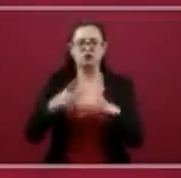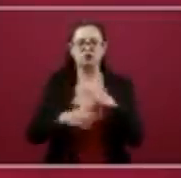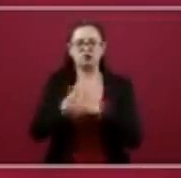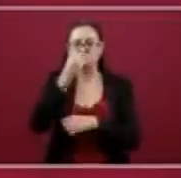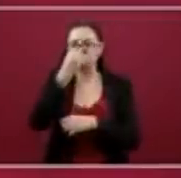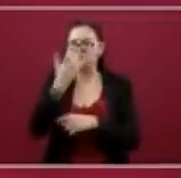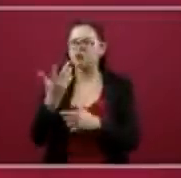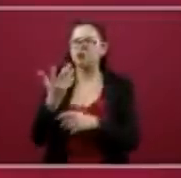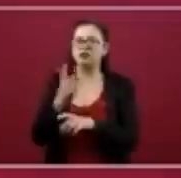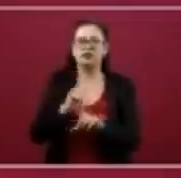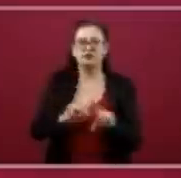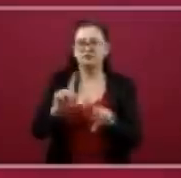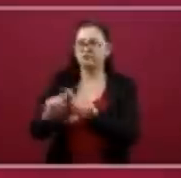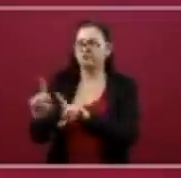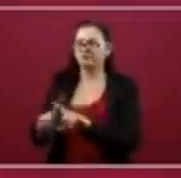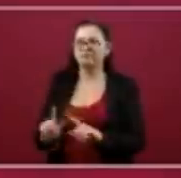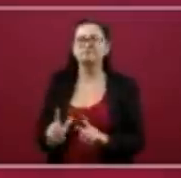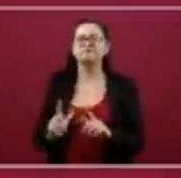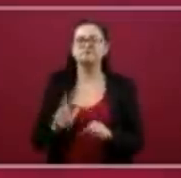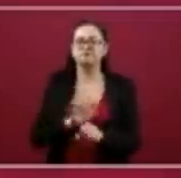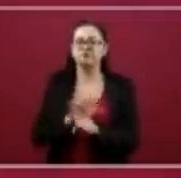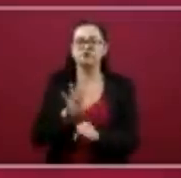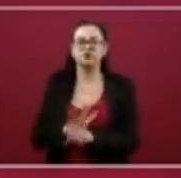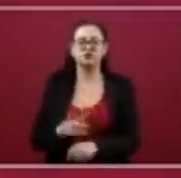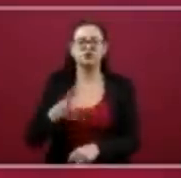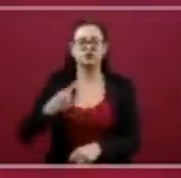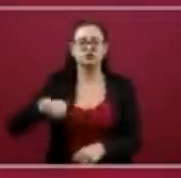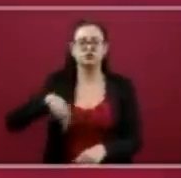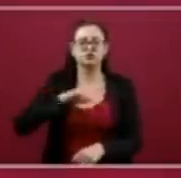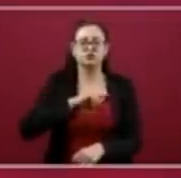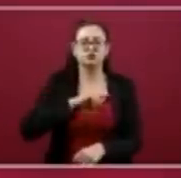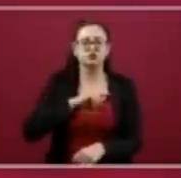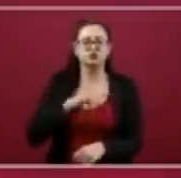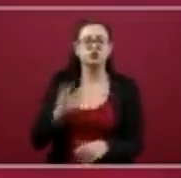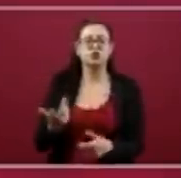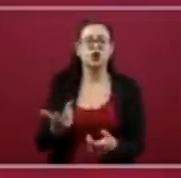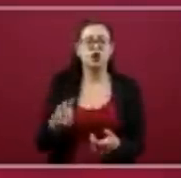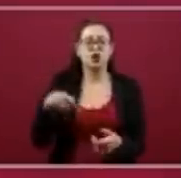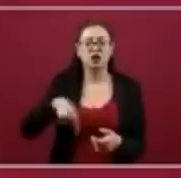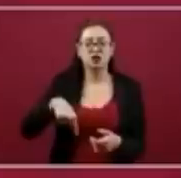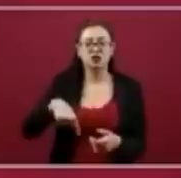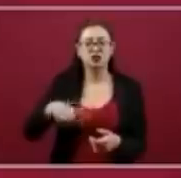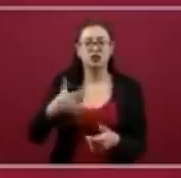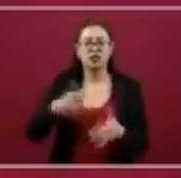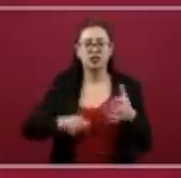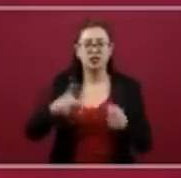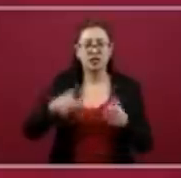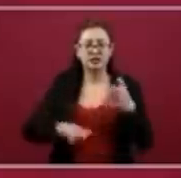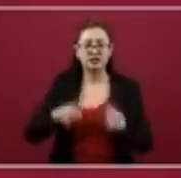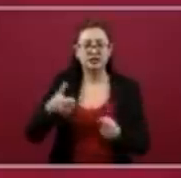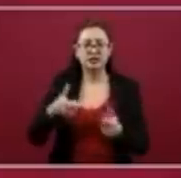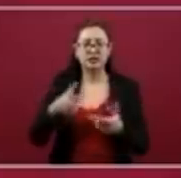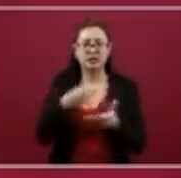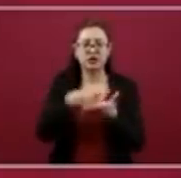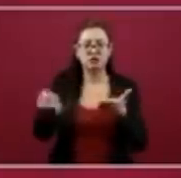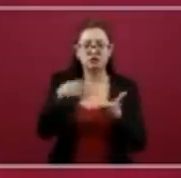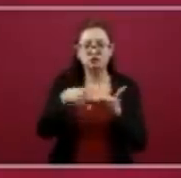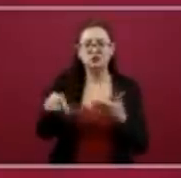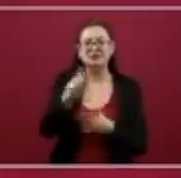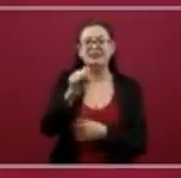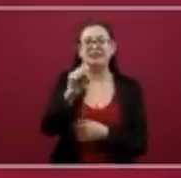porque en el caso de la leche estamos comprando el